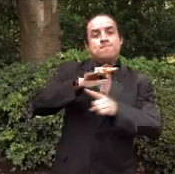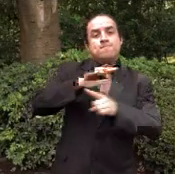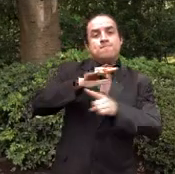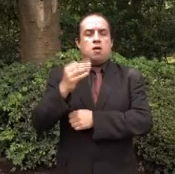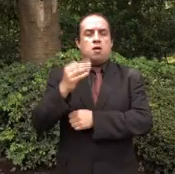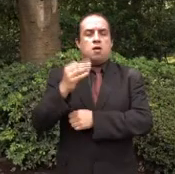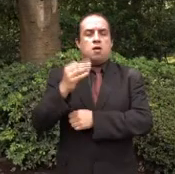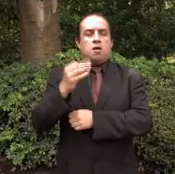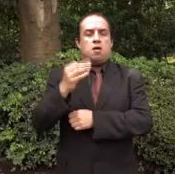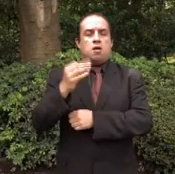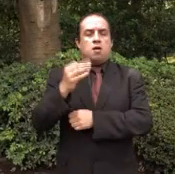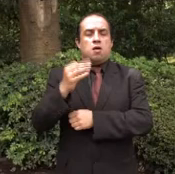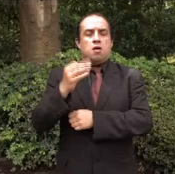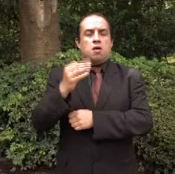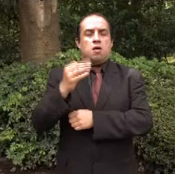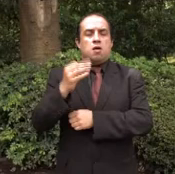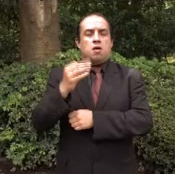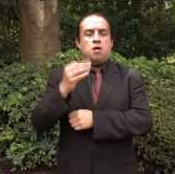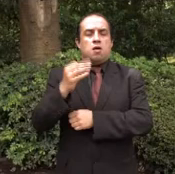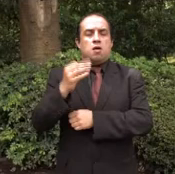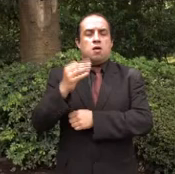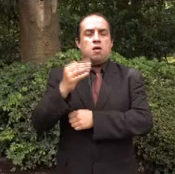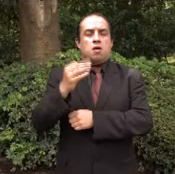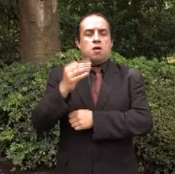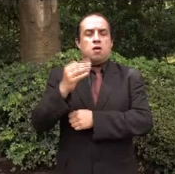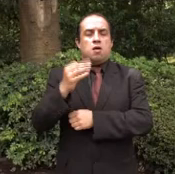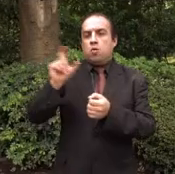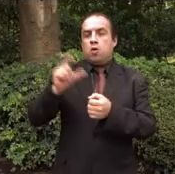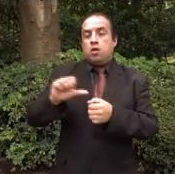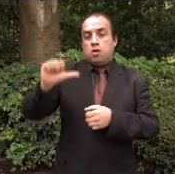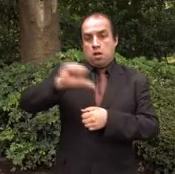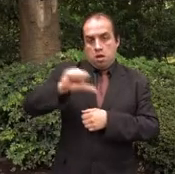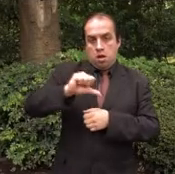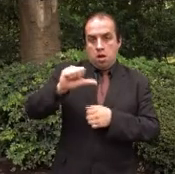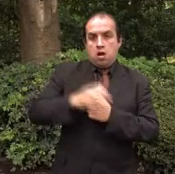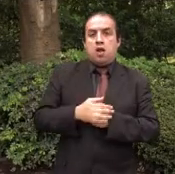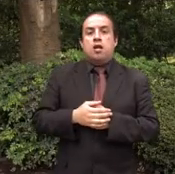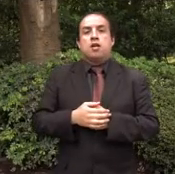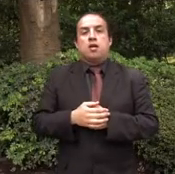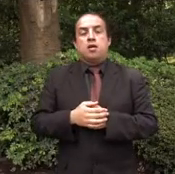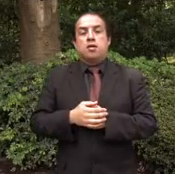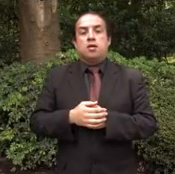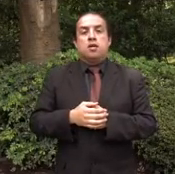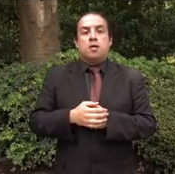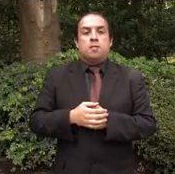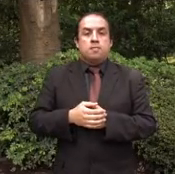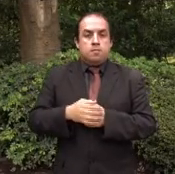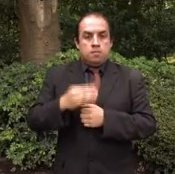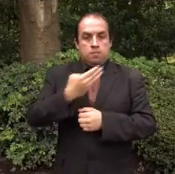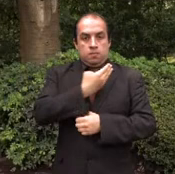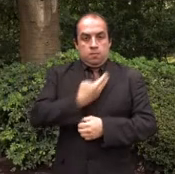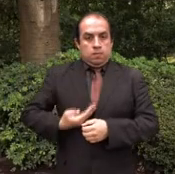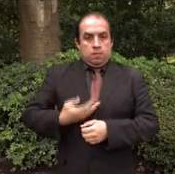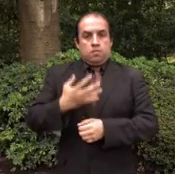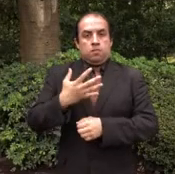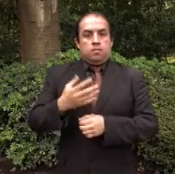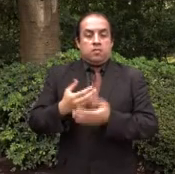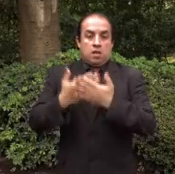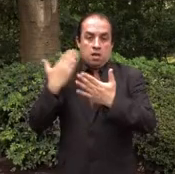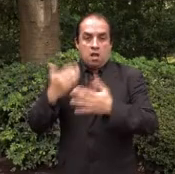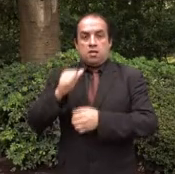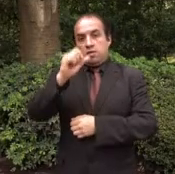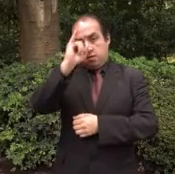en particular cuando el actual presidente fue jefe de gobierno, que se destinaron recursos para